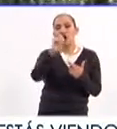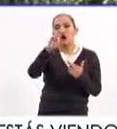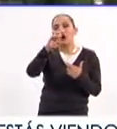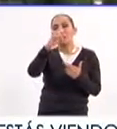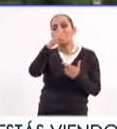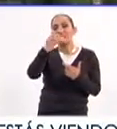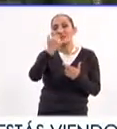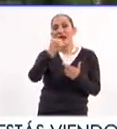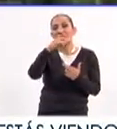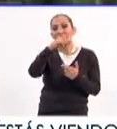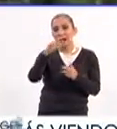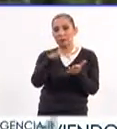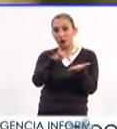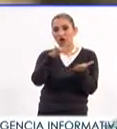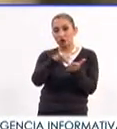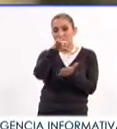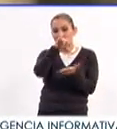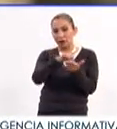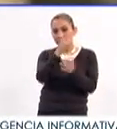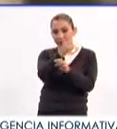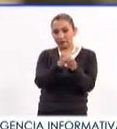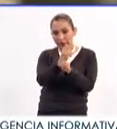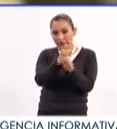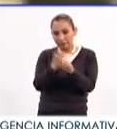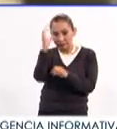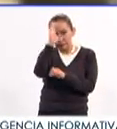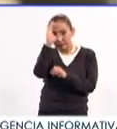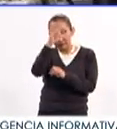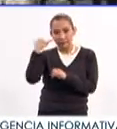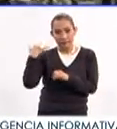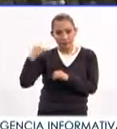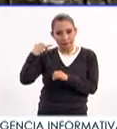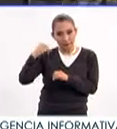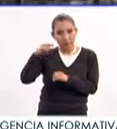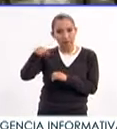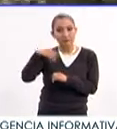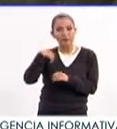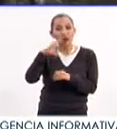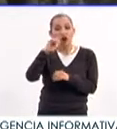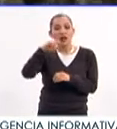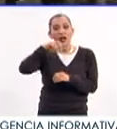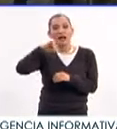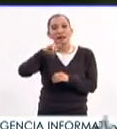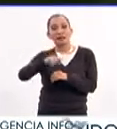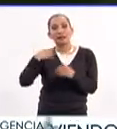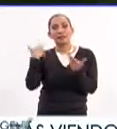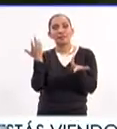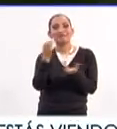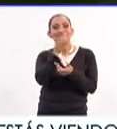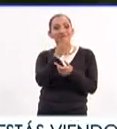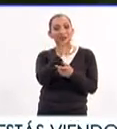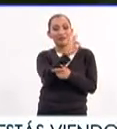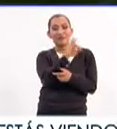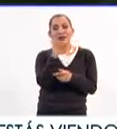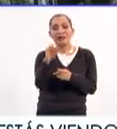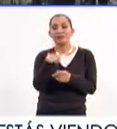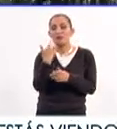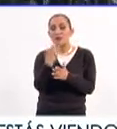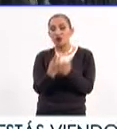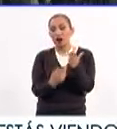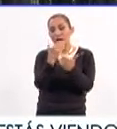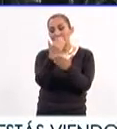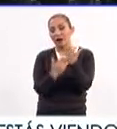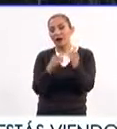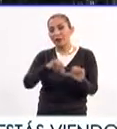Orellana, con apoyo del Centro de Investigación Científica de Yucatán y del CONACYT, celebrará esta fecha con un programa